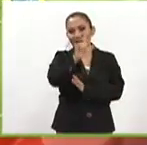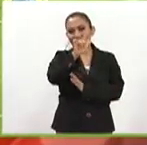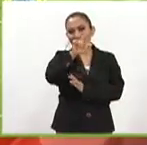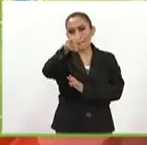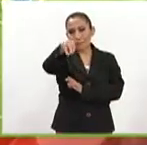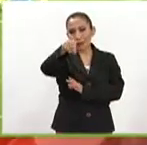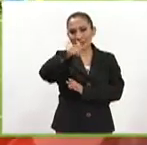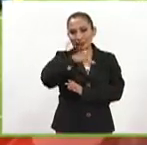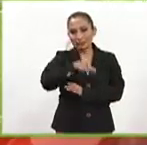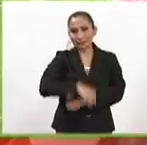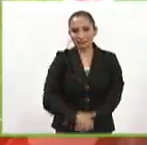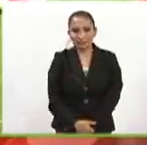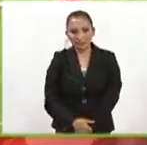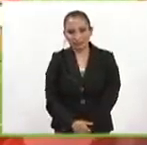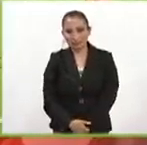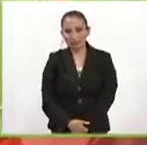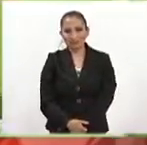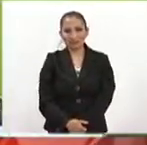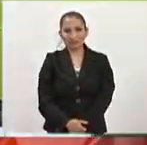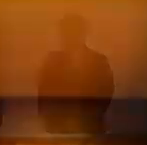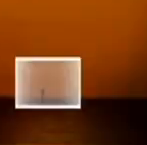Liga MX.